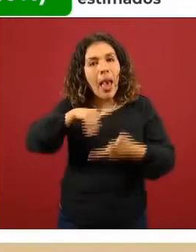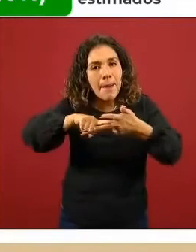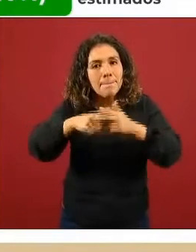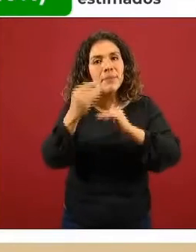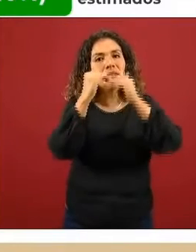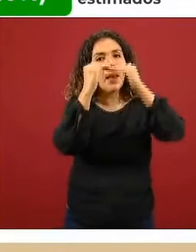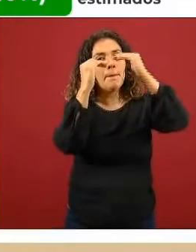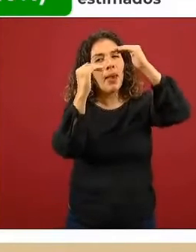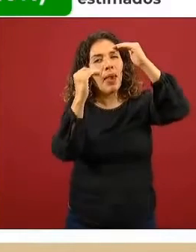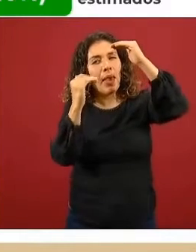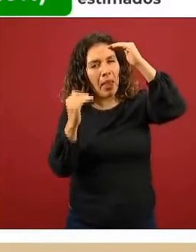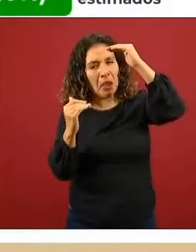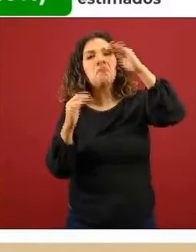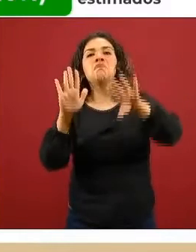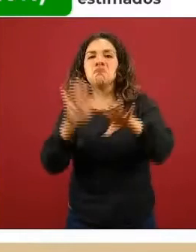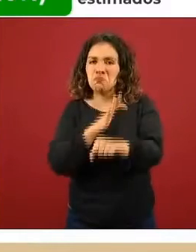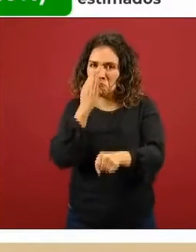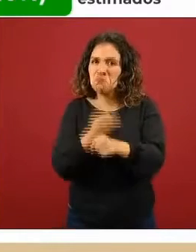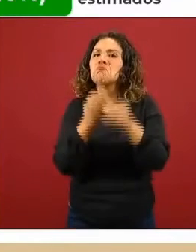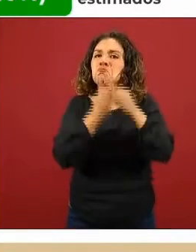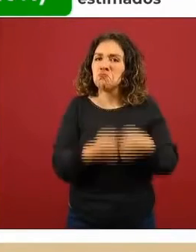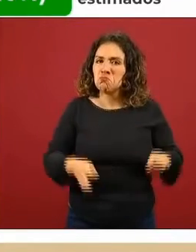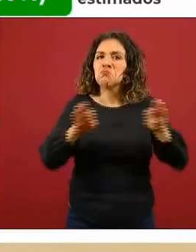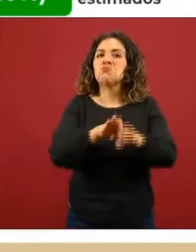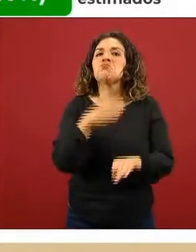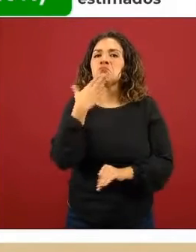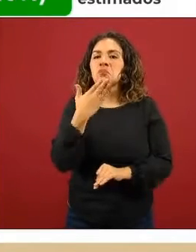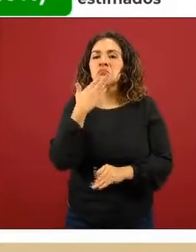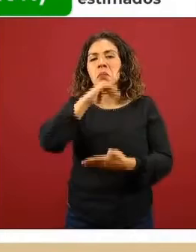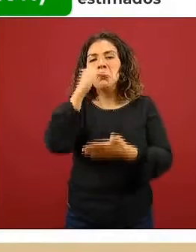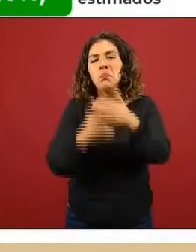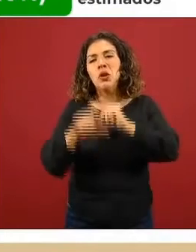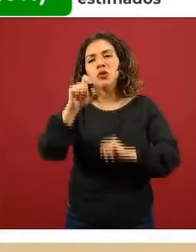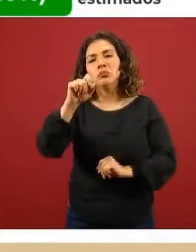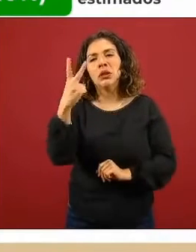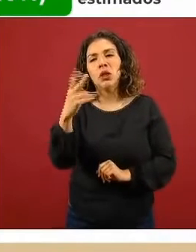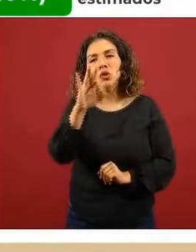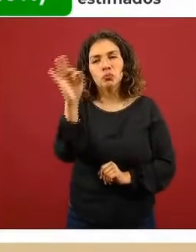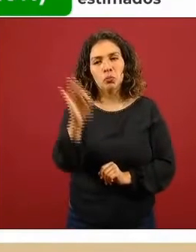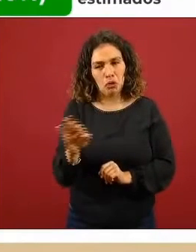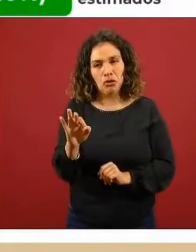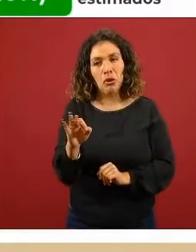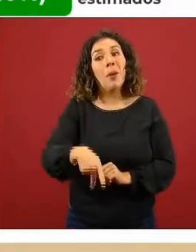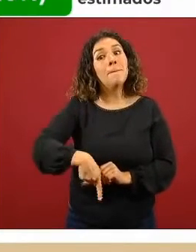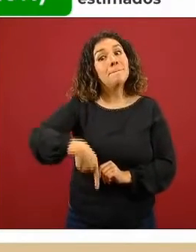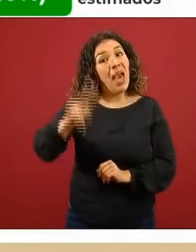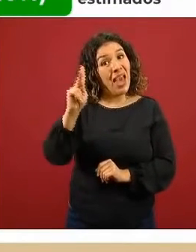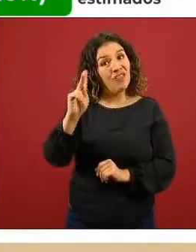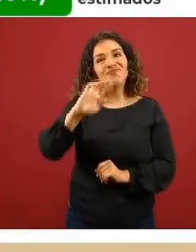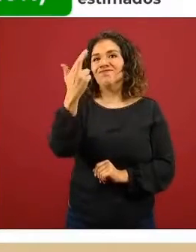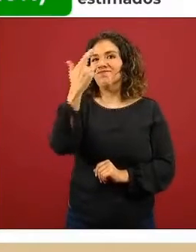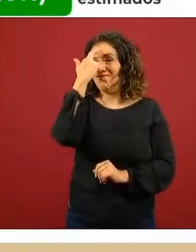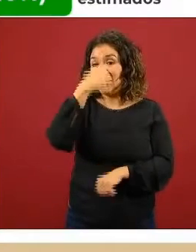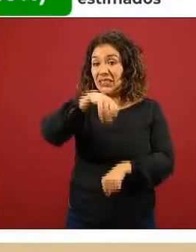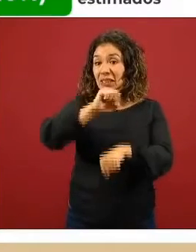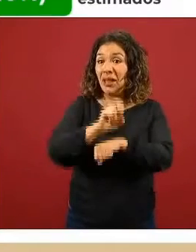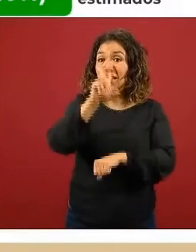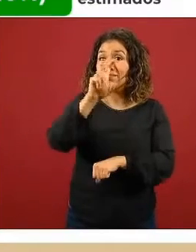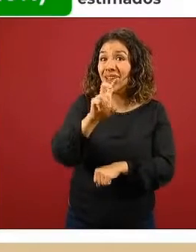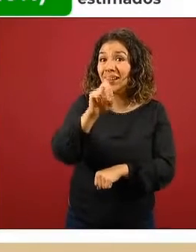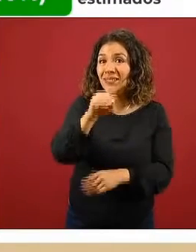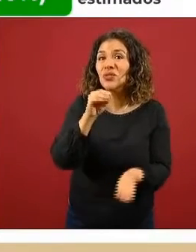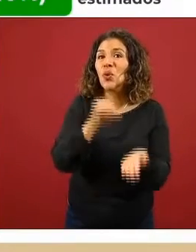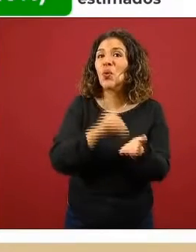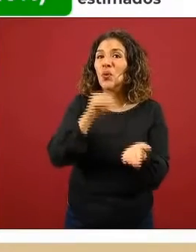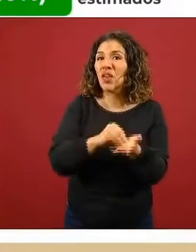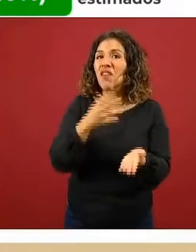descenso, digamos, bastante importante, que llega a ser de menos 22%. Sin embargo, recordemos que la semana 30 todavía se